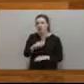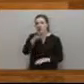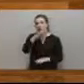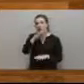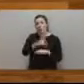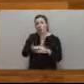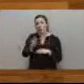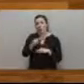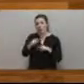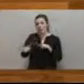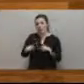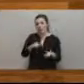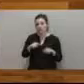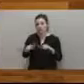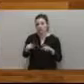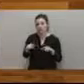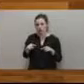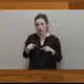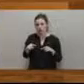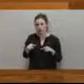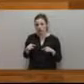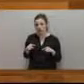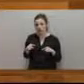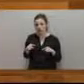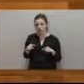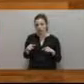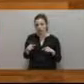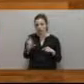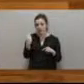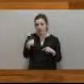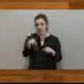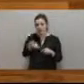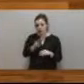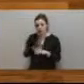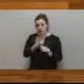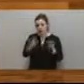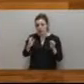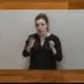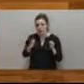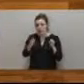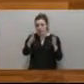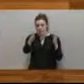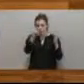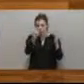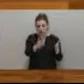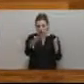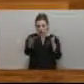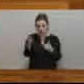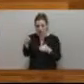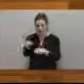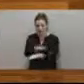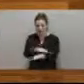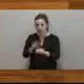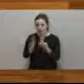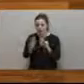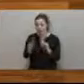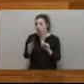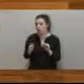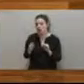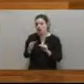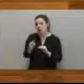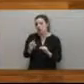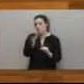la decisión que se adopte en esta Cámara por ustedes y por su Gobierno, sin más falsas